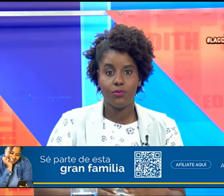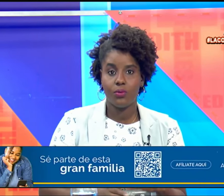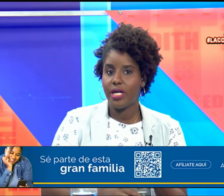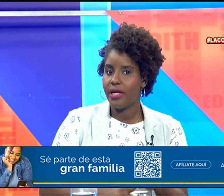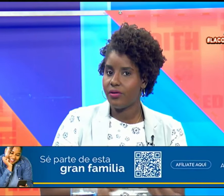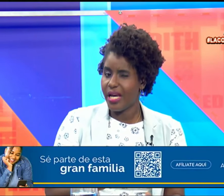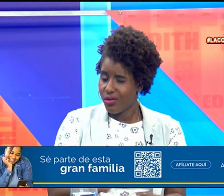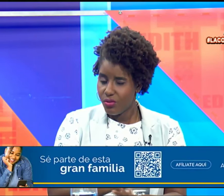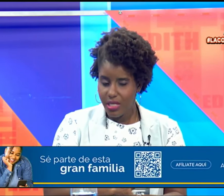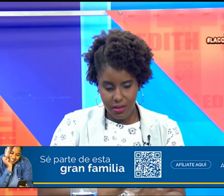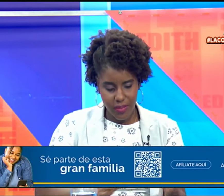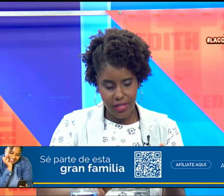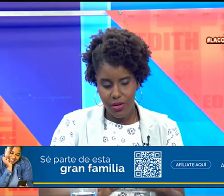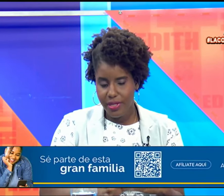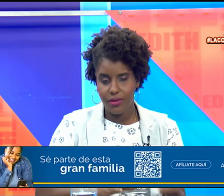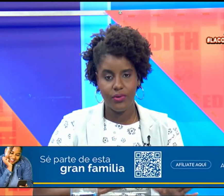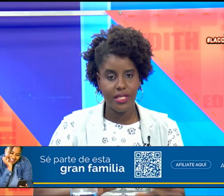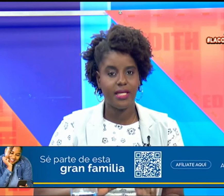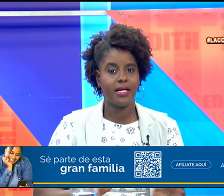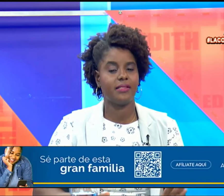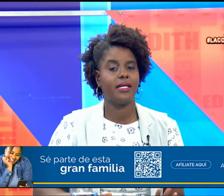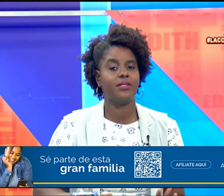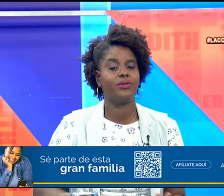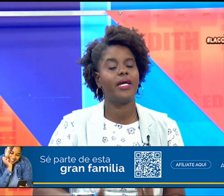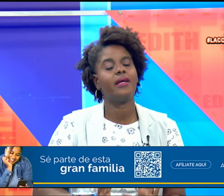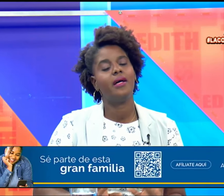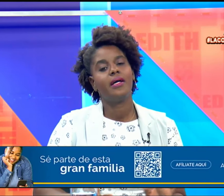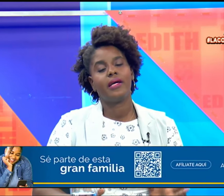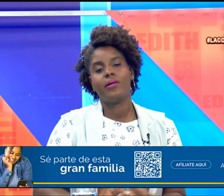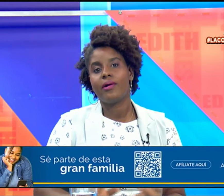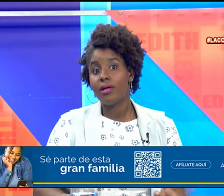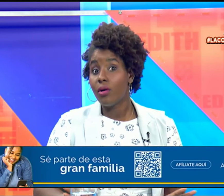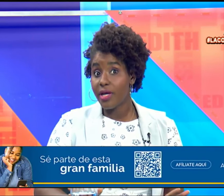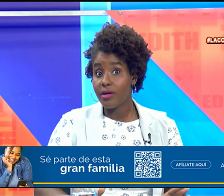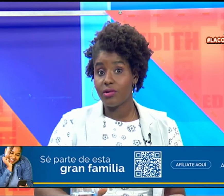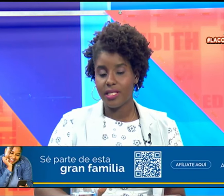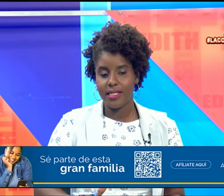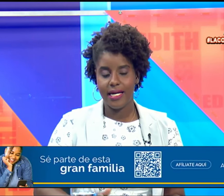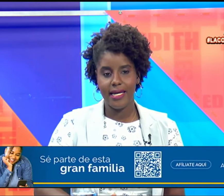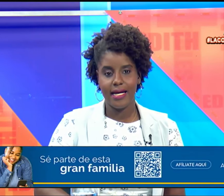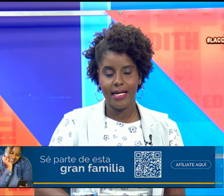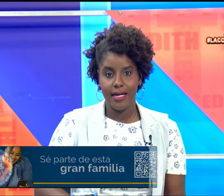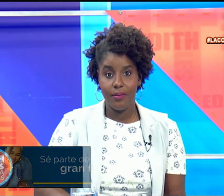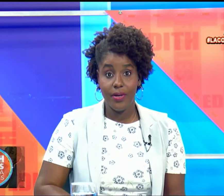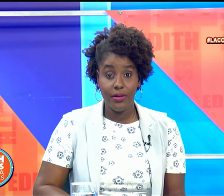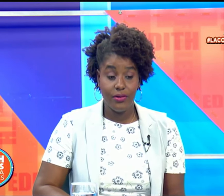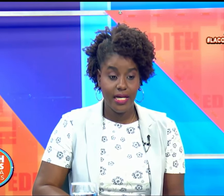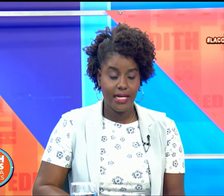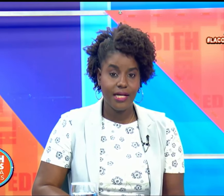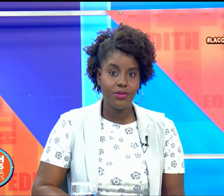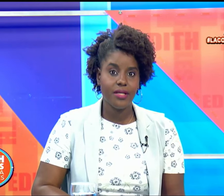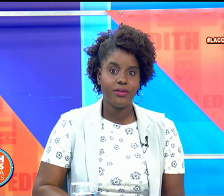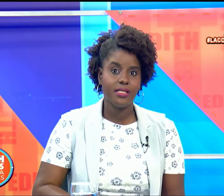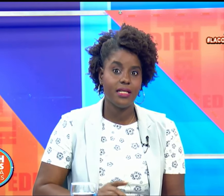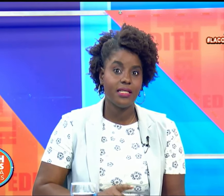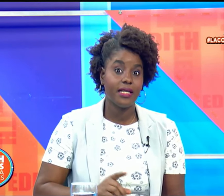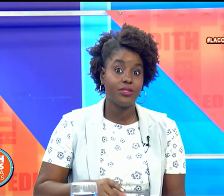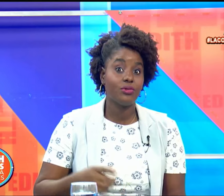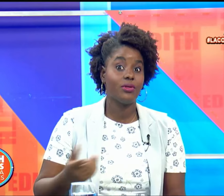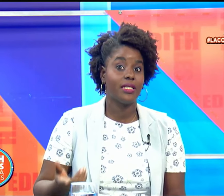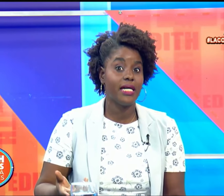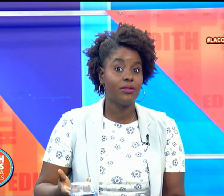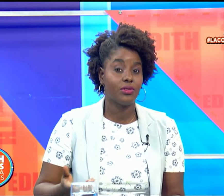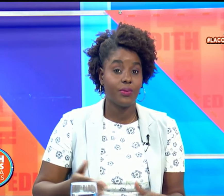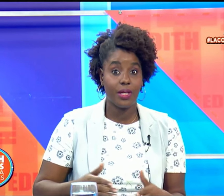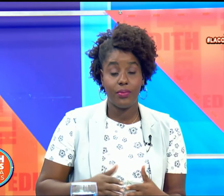que la obtuvieron, y hay algunas maniobras jurídicas que se han hecho ahí que luego el gobierno tendrá que aclarar. Pero el caso de la ciudad sanitaria es